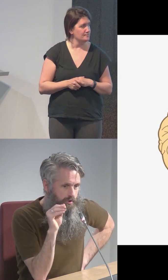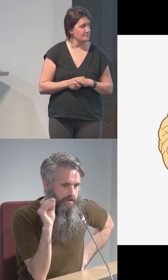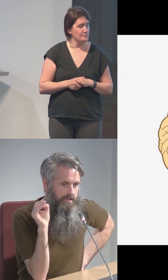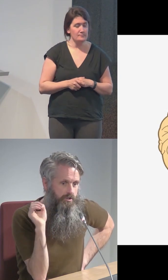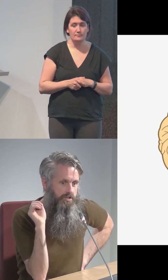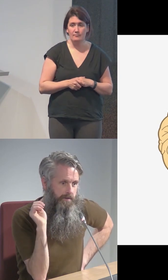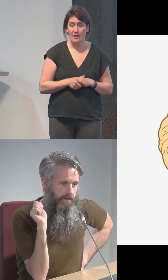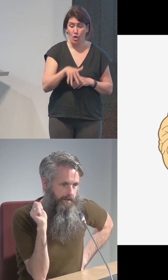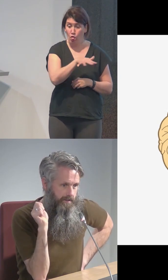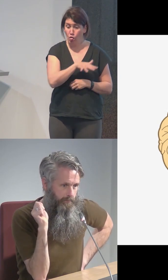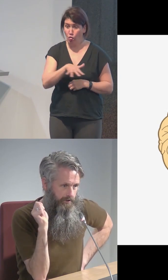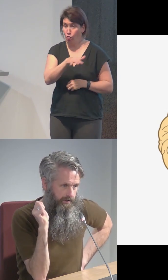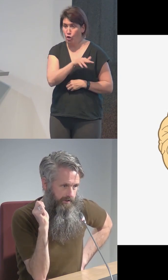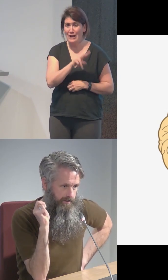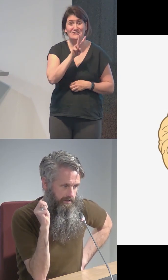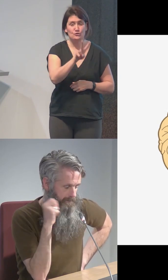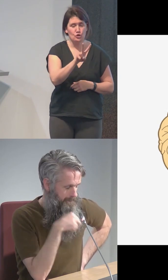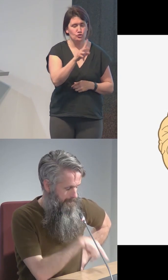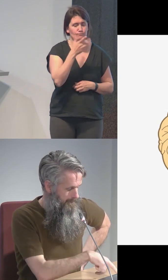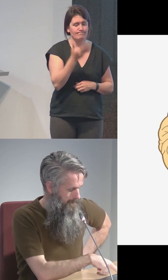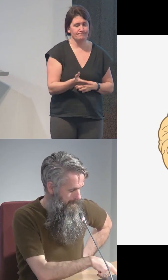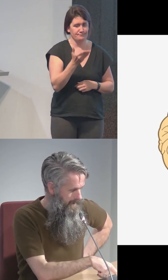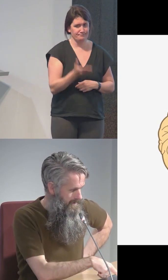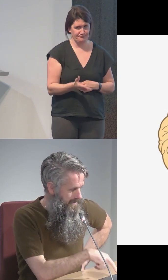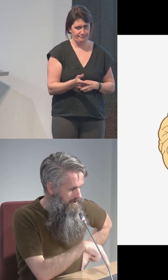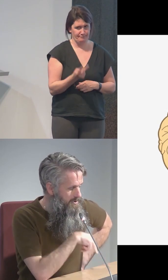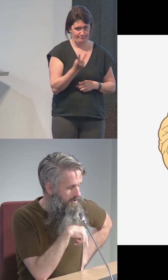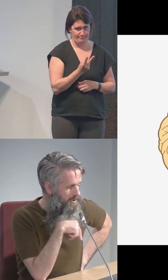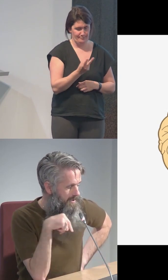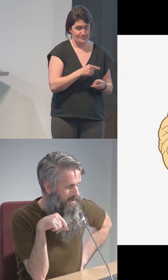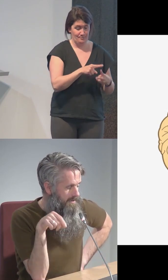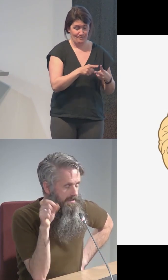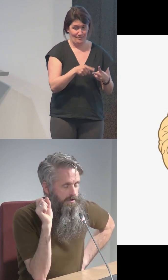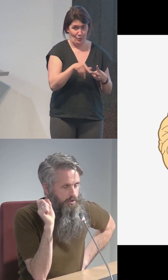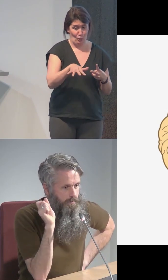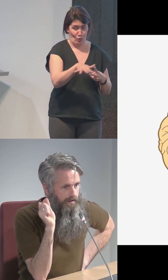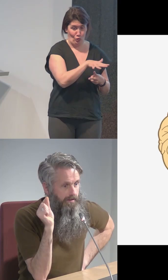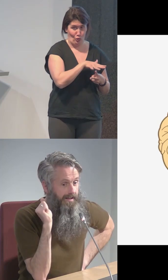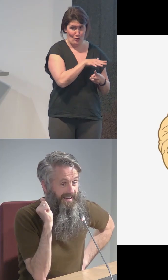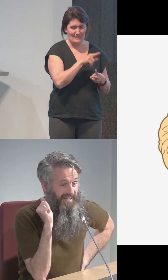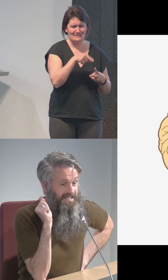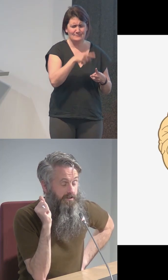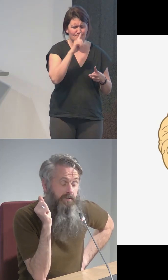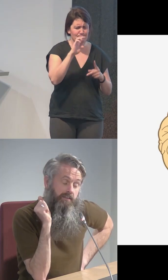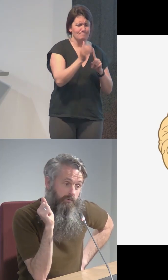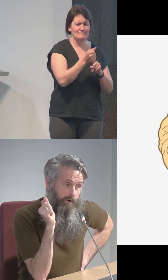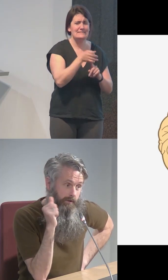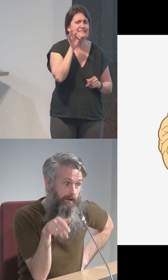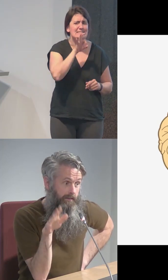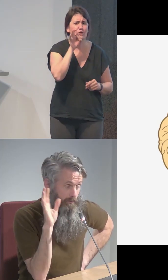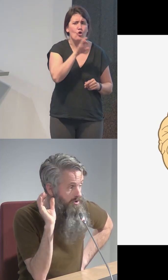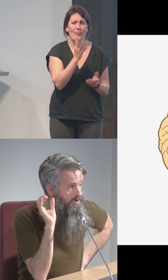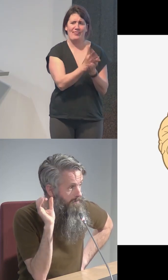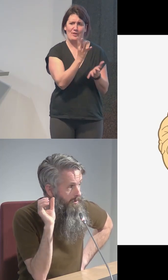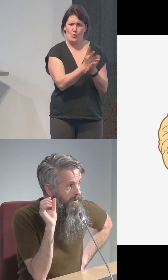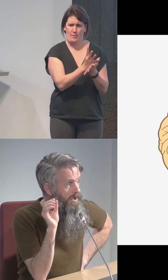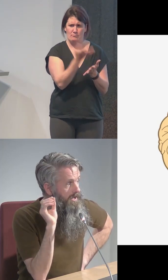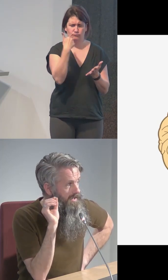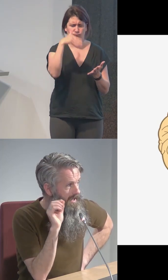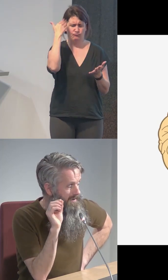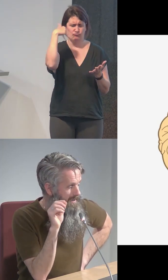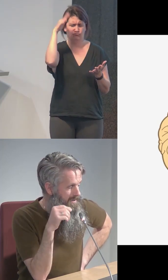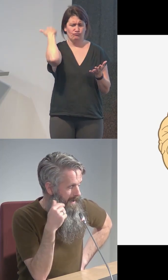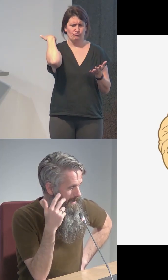Y hay 2 zonas que son especialmente importantes. Y estas 2 zonas se descubrieron en el siglo XIX, hace mucho